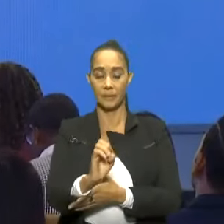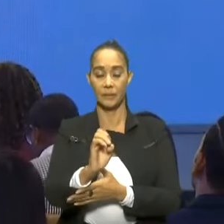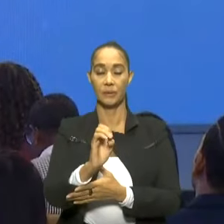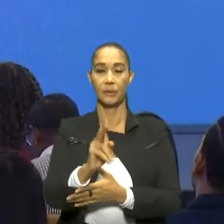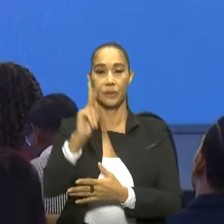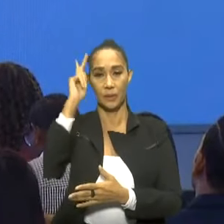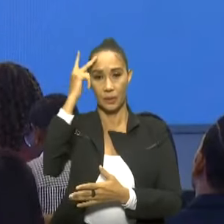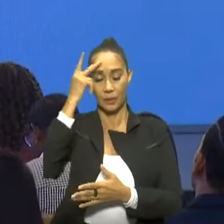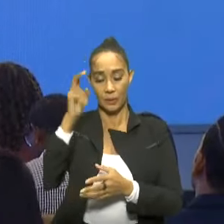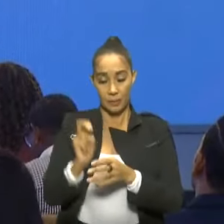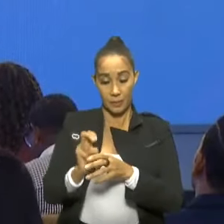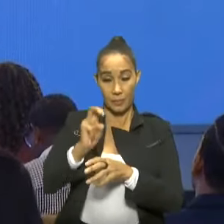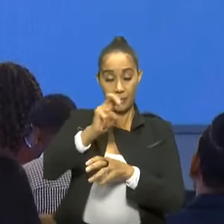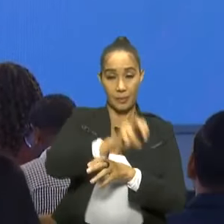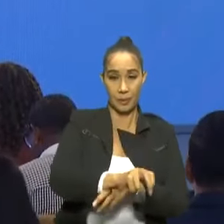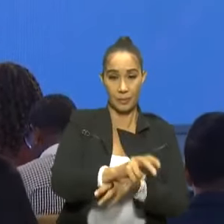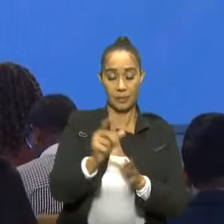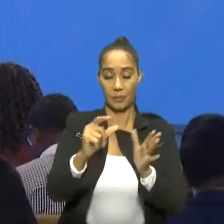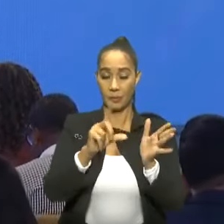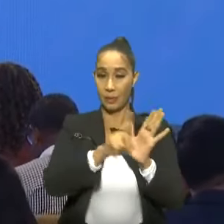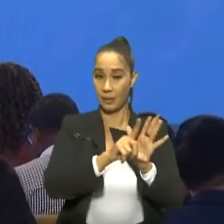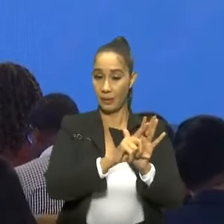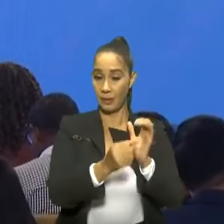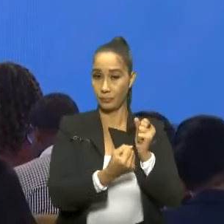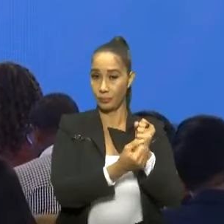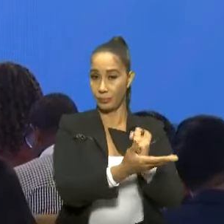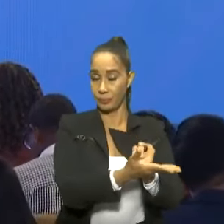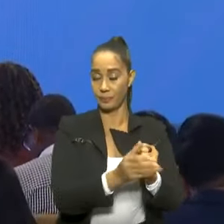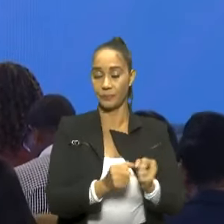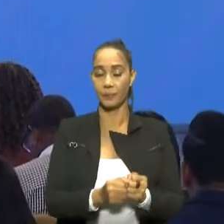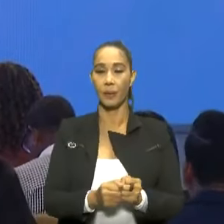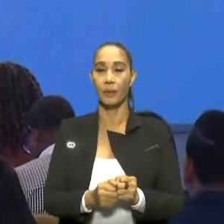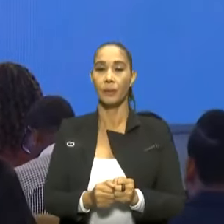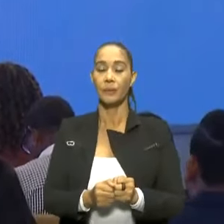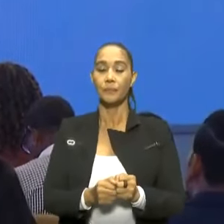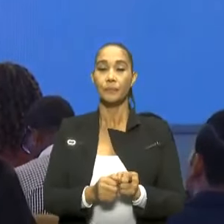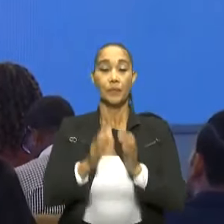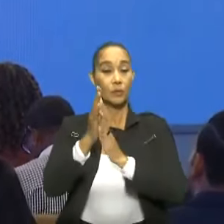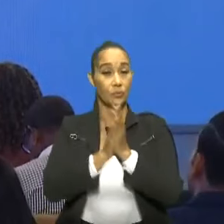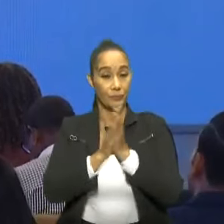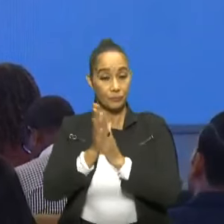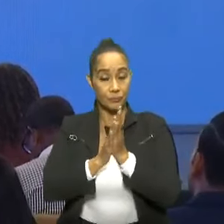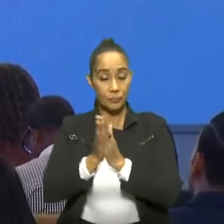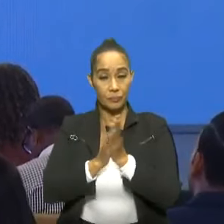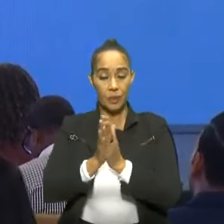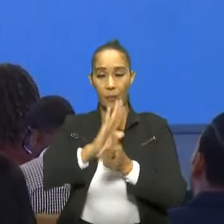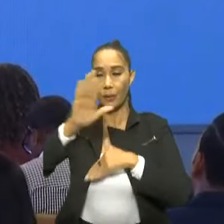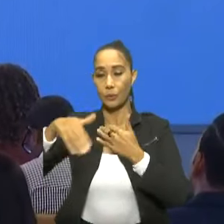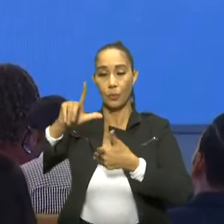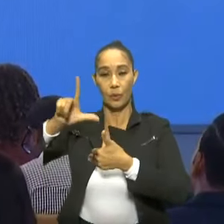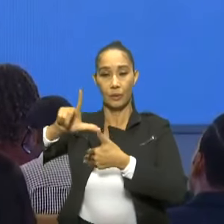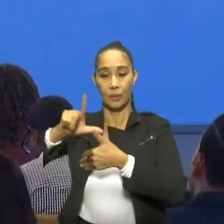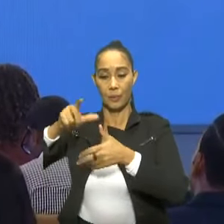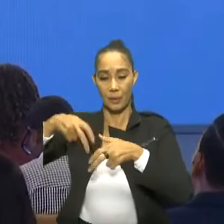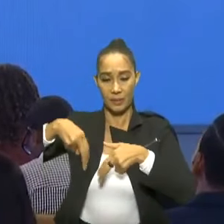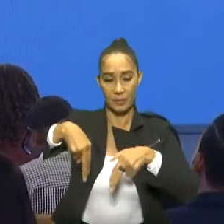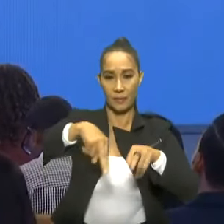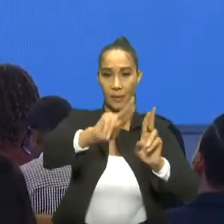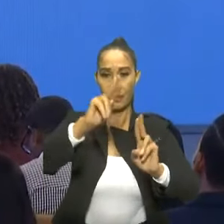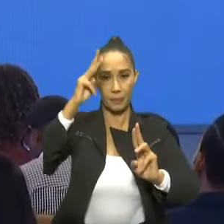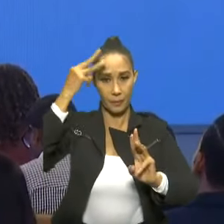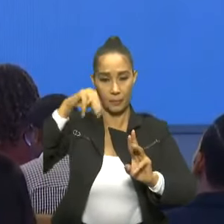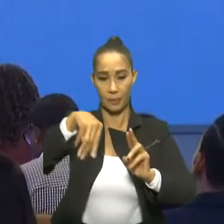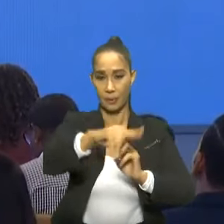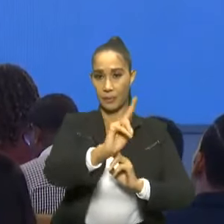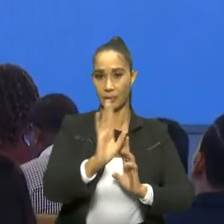las políticas de migración que ellos tienen. Y eso ha incentivado a toda América, a todos los latinoamericanos también a tener esa